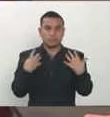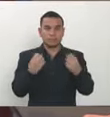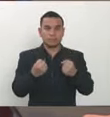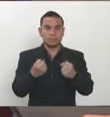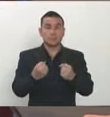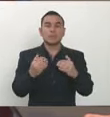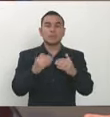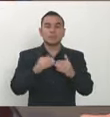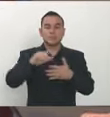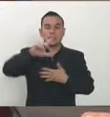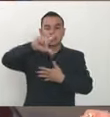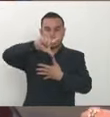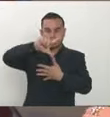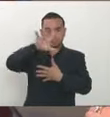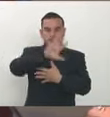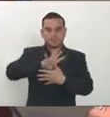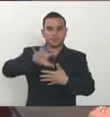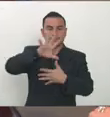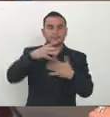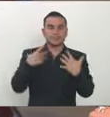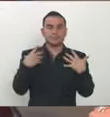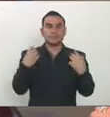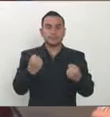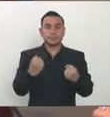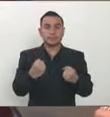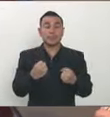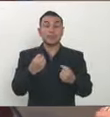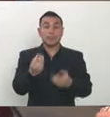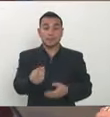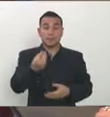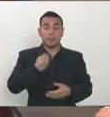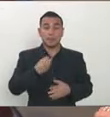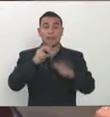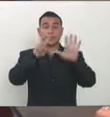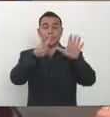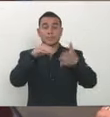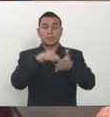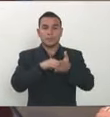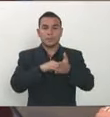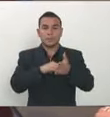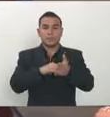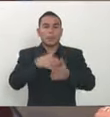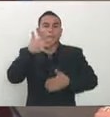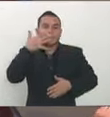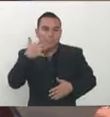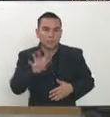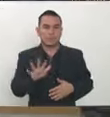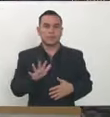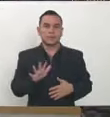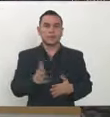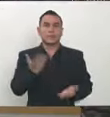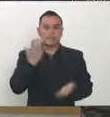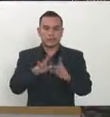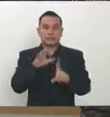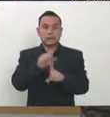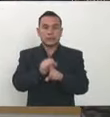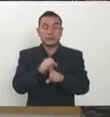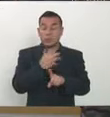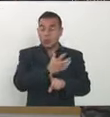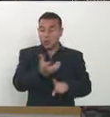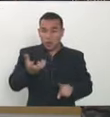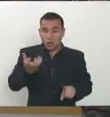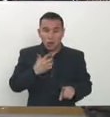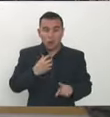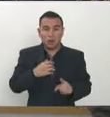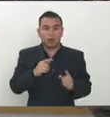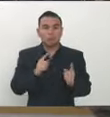Panamericana para la Salud, que nos está donando 7.000 pruebas para poder identificar no solo los casos, sino los nexos epidemiológicos